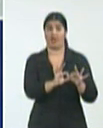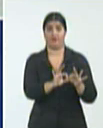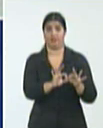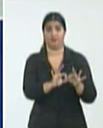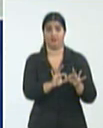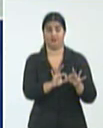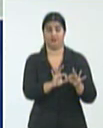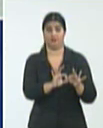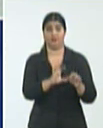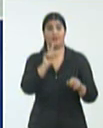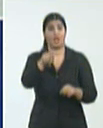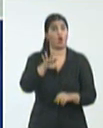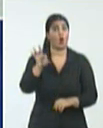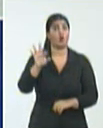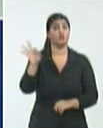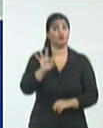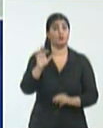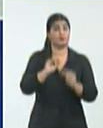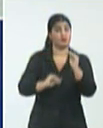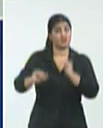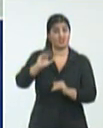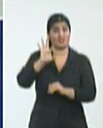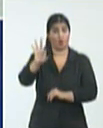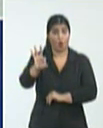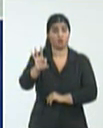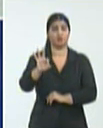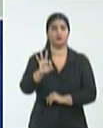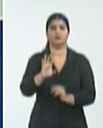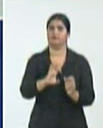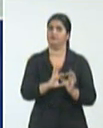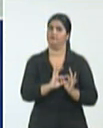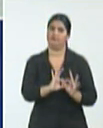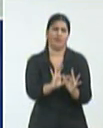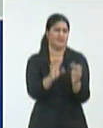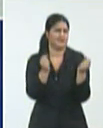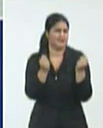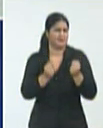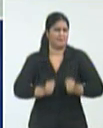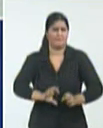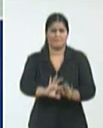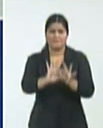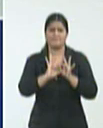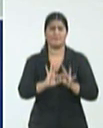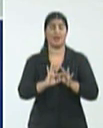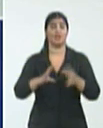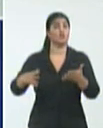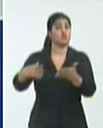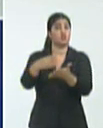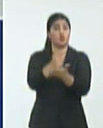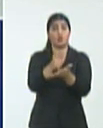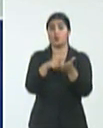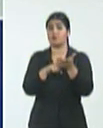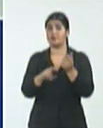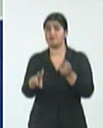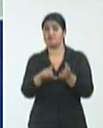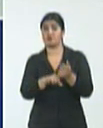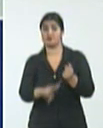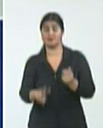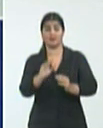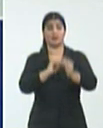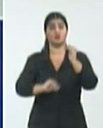transmisión. Bueno, ayer en nuestro país, todas las provincias con un % superior del